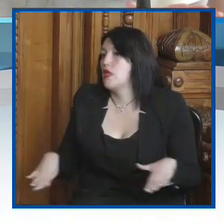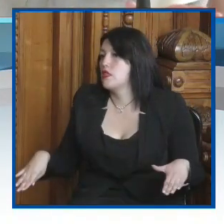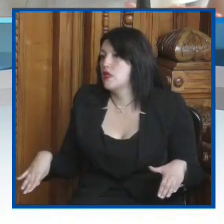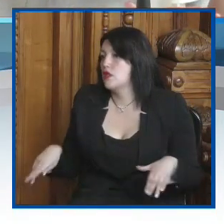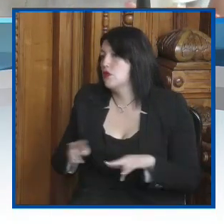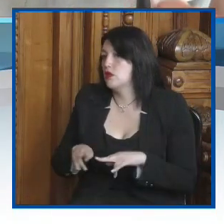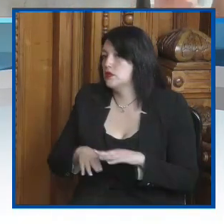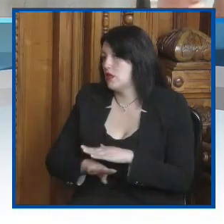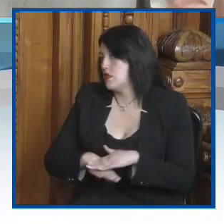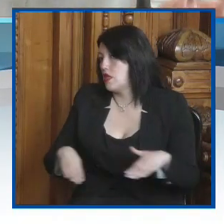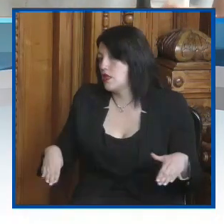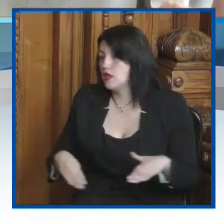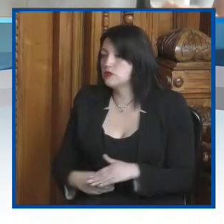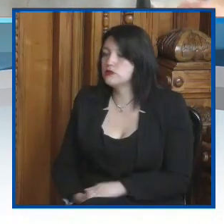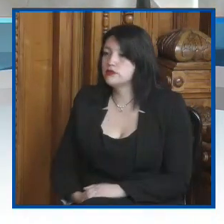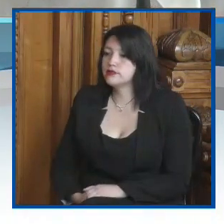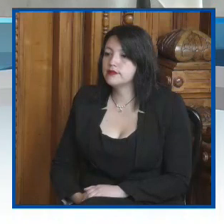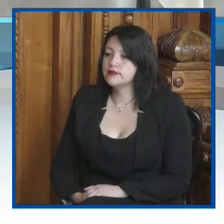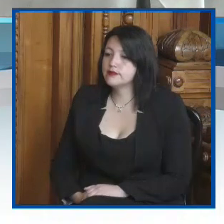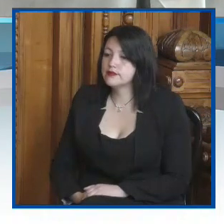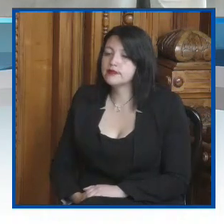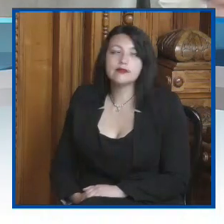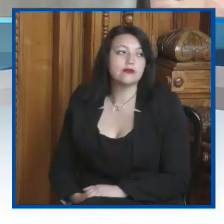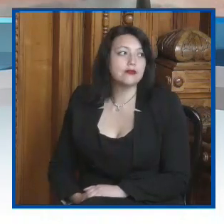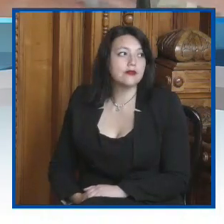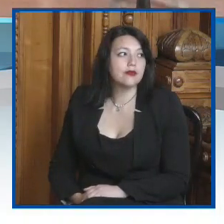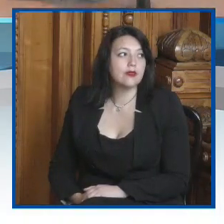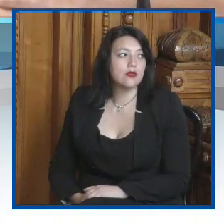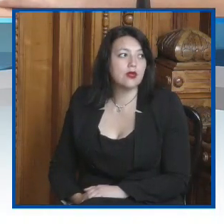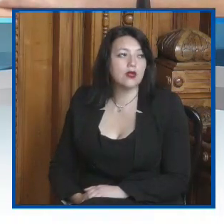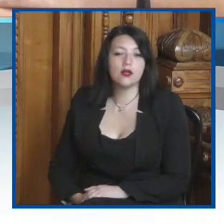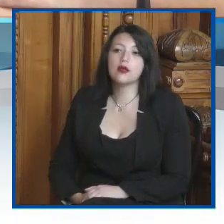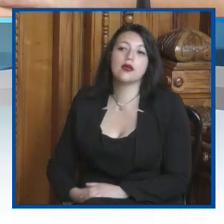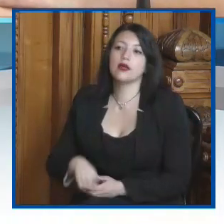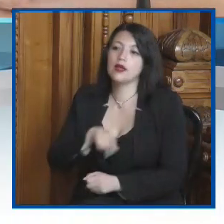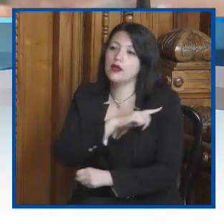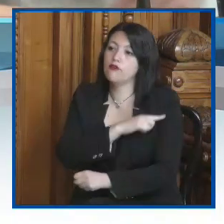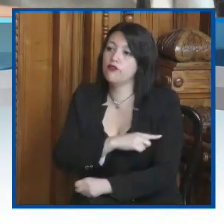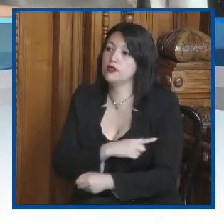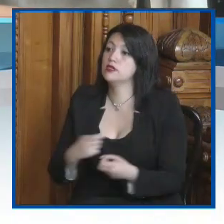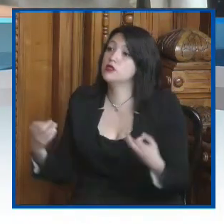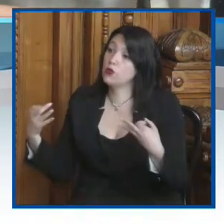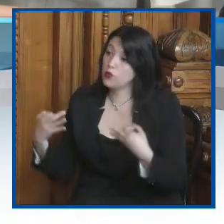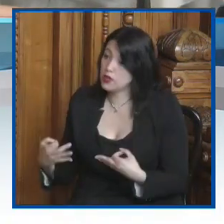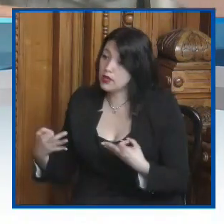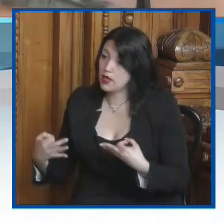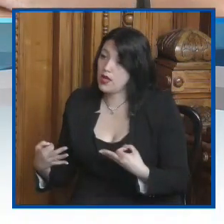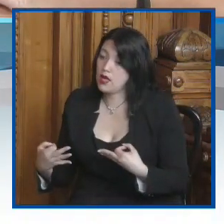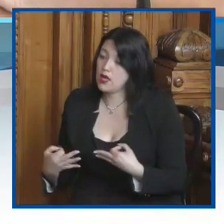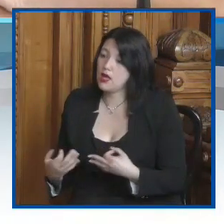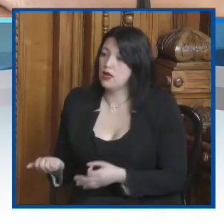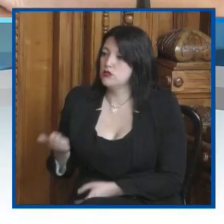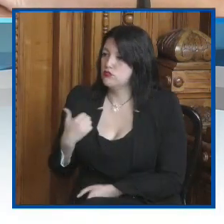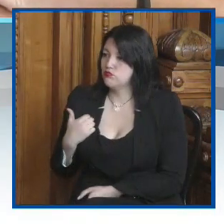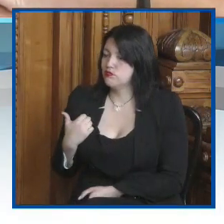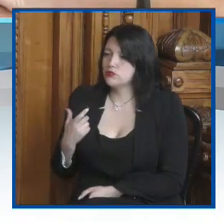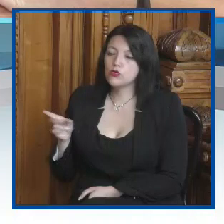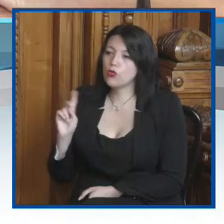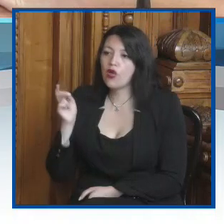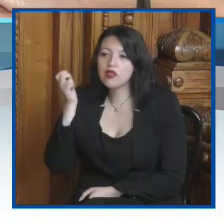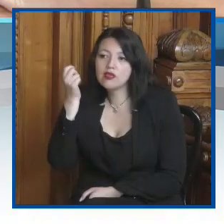lado. Entonces ahí dije, ni las fuerzas de seguridad, que son nuestra mano ejecutora, no se entiende lo que